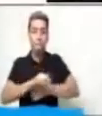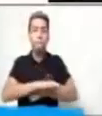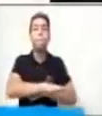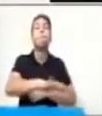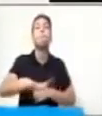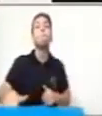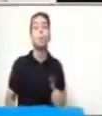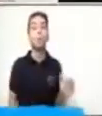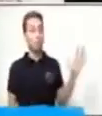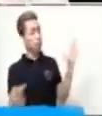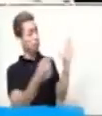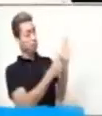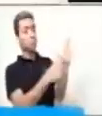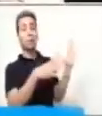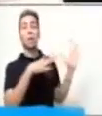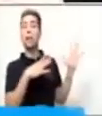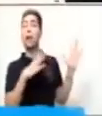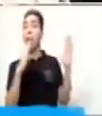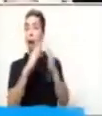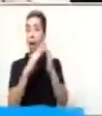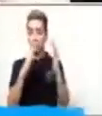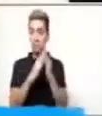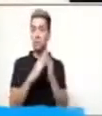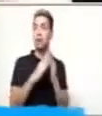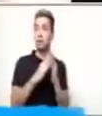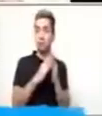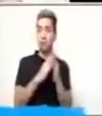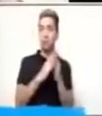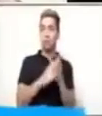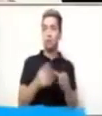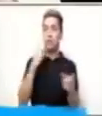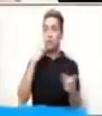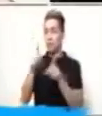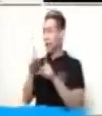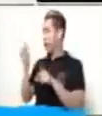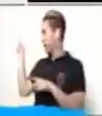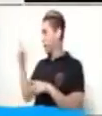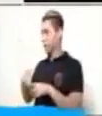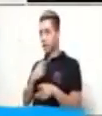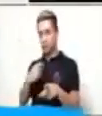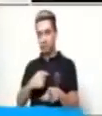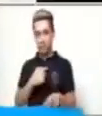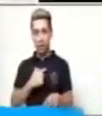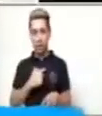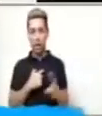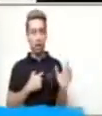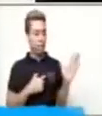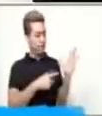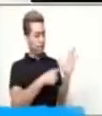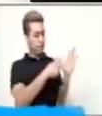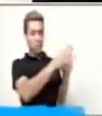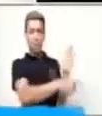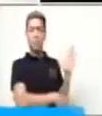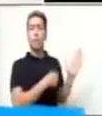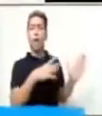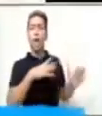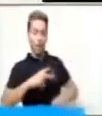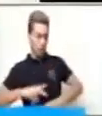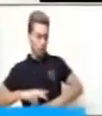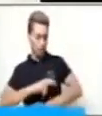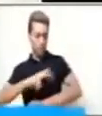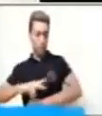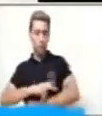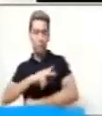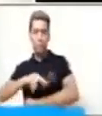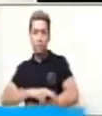Podríamos decir que está construida de paja. Hay ovejas, gallinas,